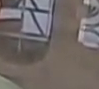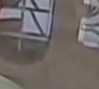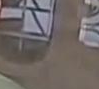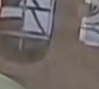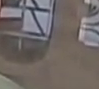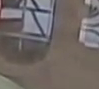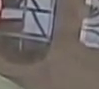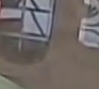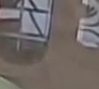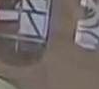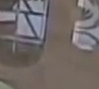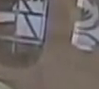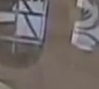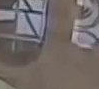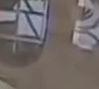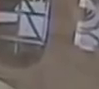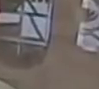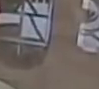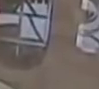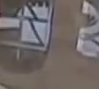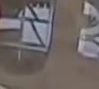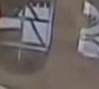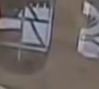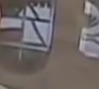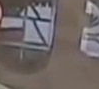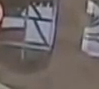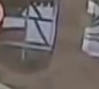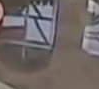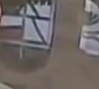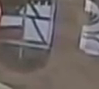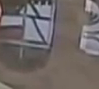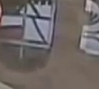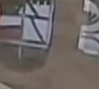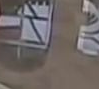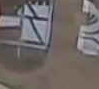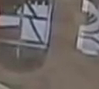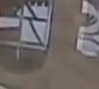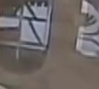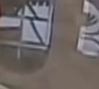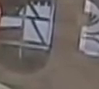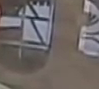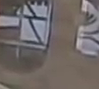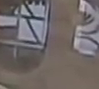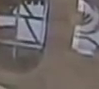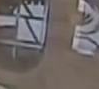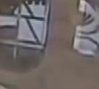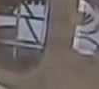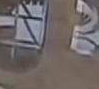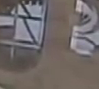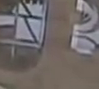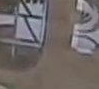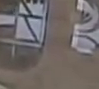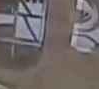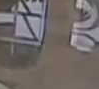visita este histórico lugar para rendir homenaje al comandante Hugo Chávez le espera